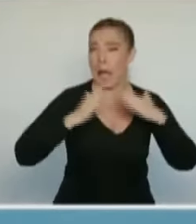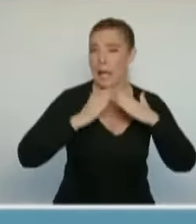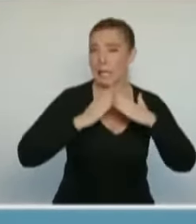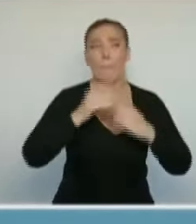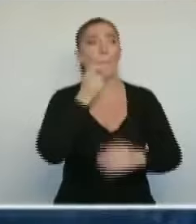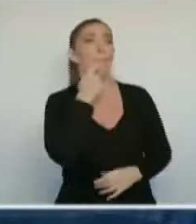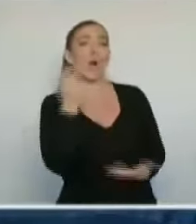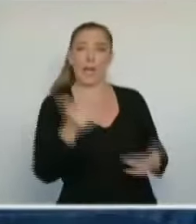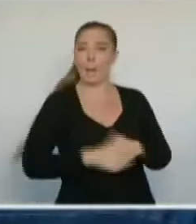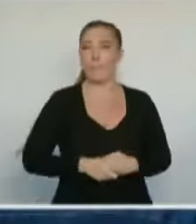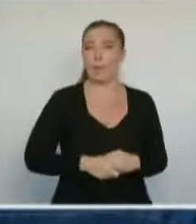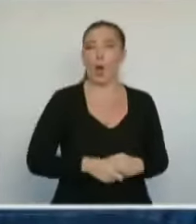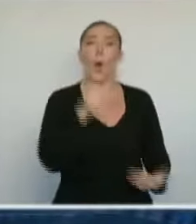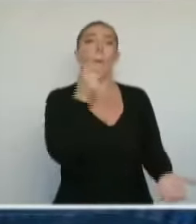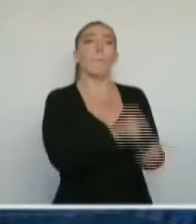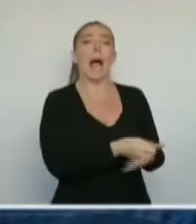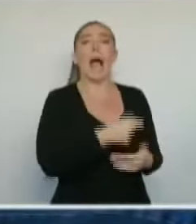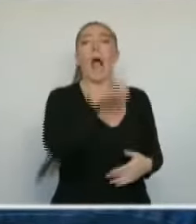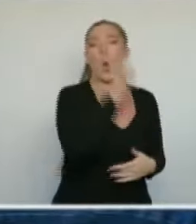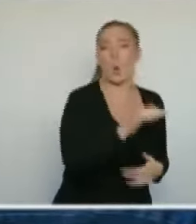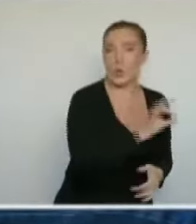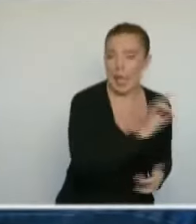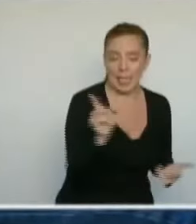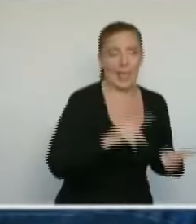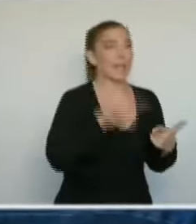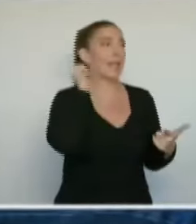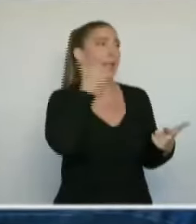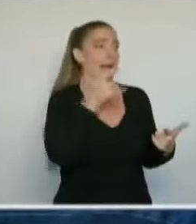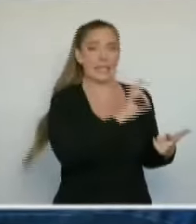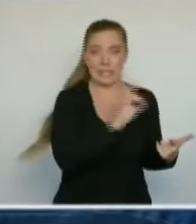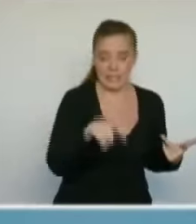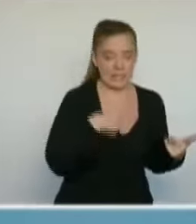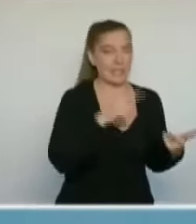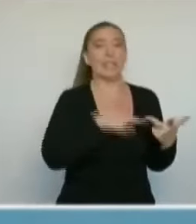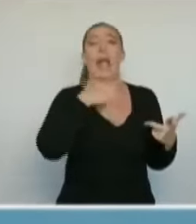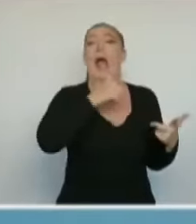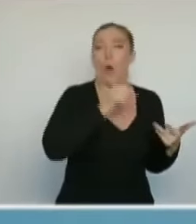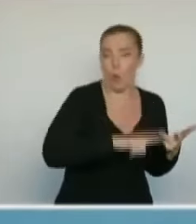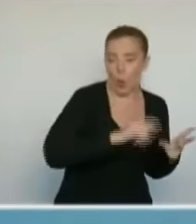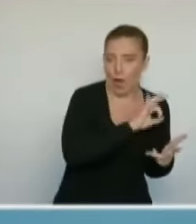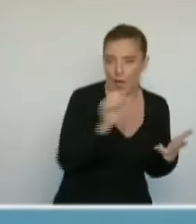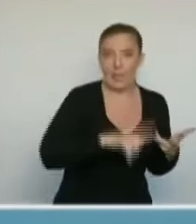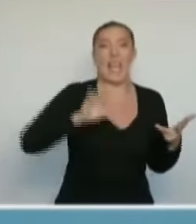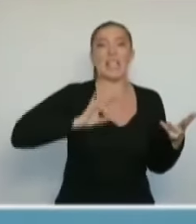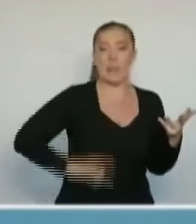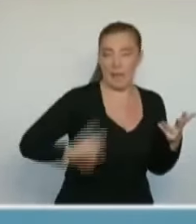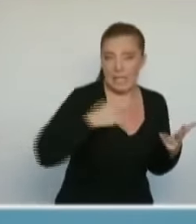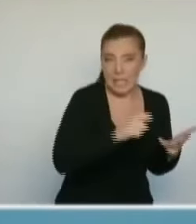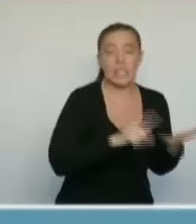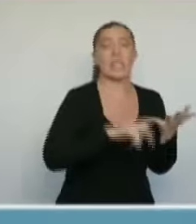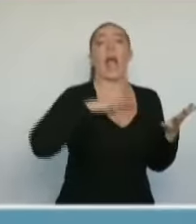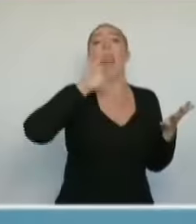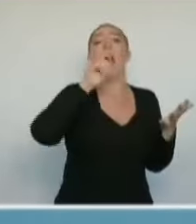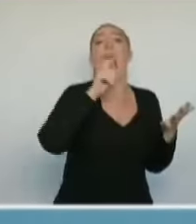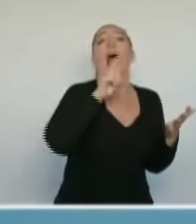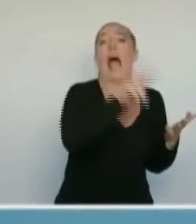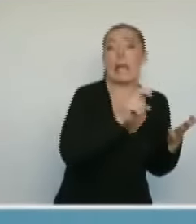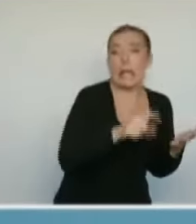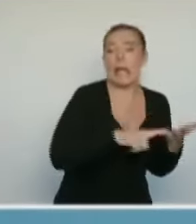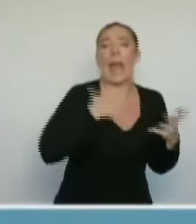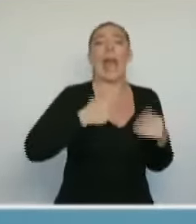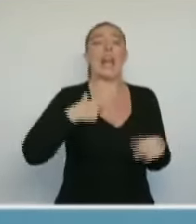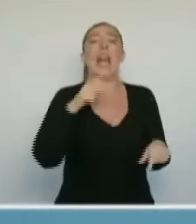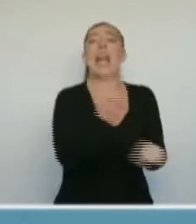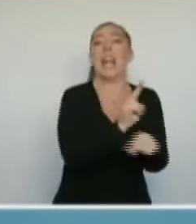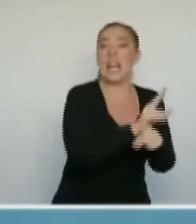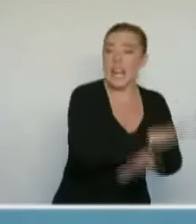después de no haber pagado la luz, el gas, el agua, las expensas, el alquiler, la señora que trabaje, la niñera, digan, tengo un